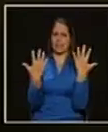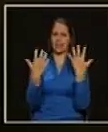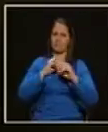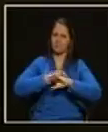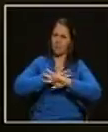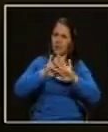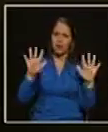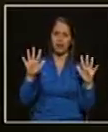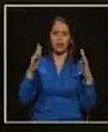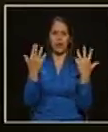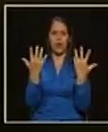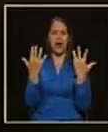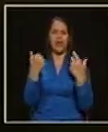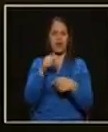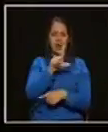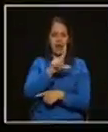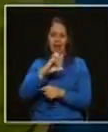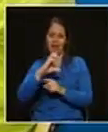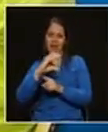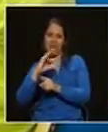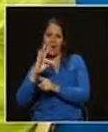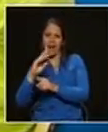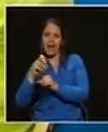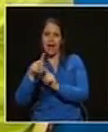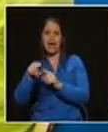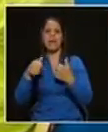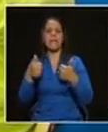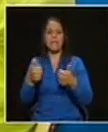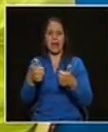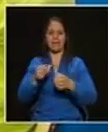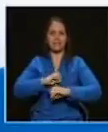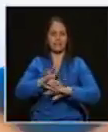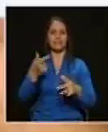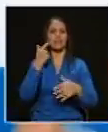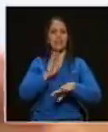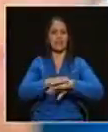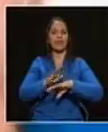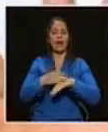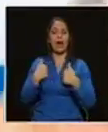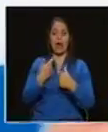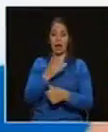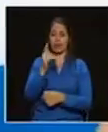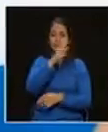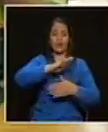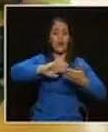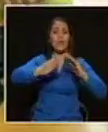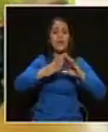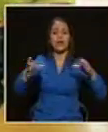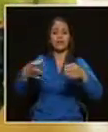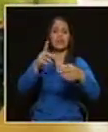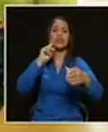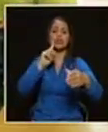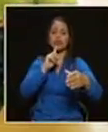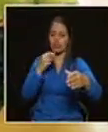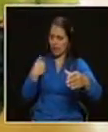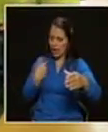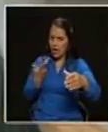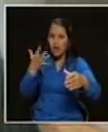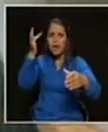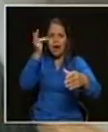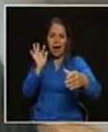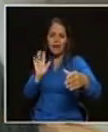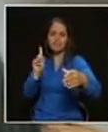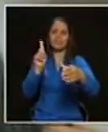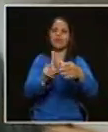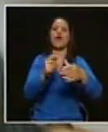las letras que se hacen con los dedos se puedan ver. Para conocer de cerca las necesidades de la comunidad sorda e hipoacústica, Saber Te Ver